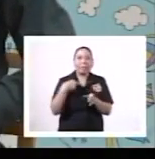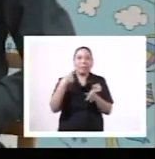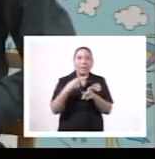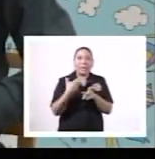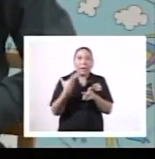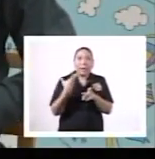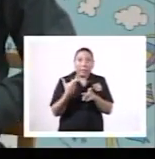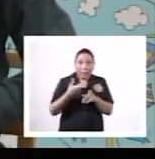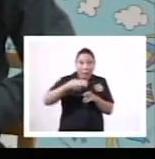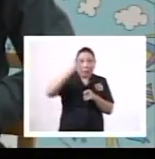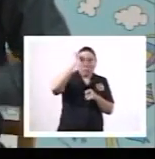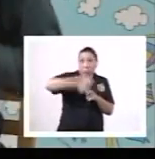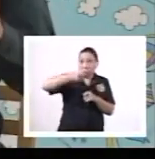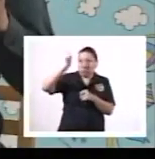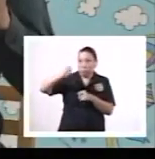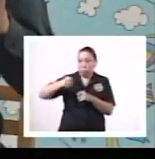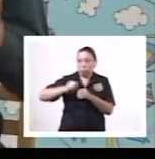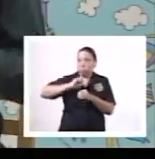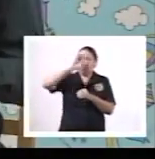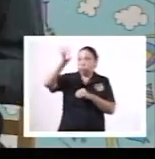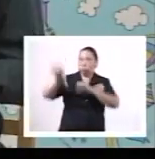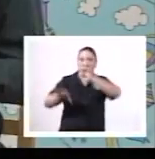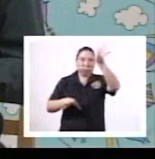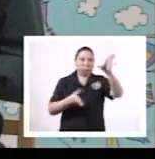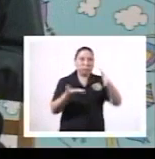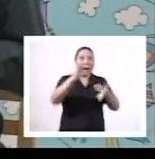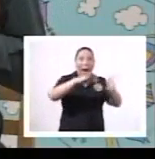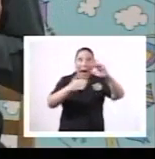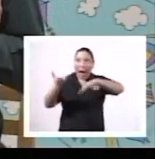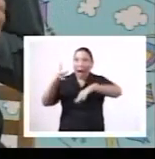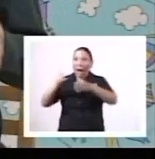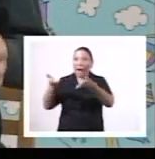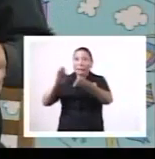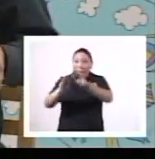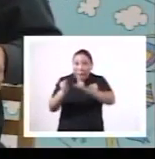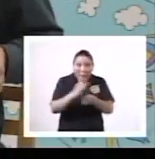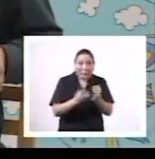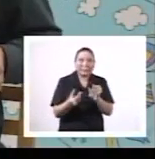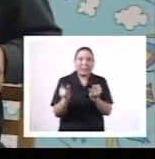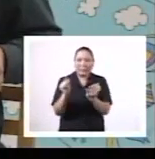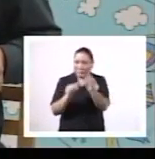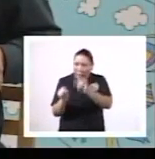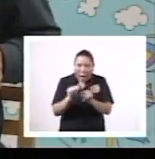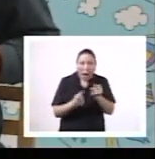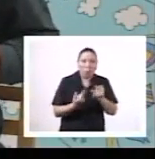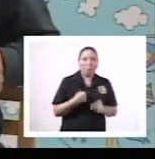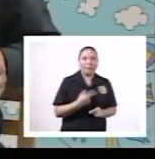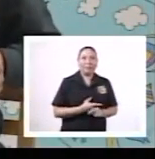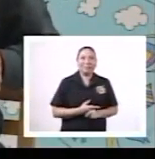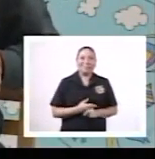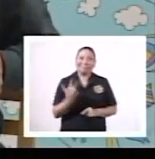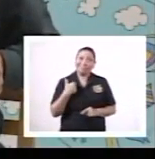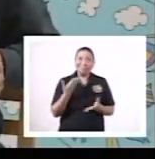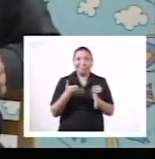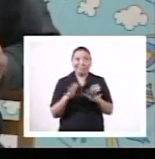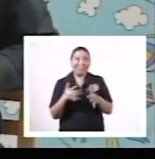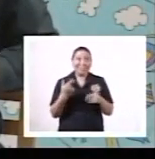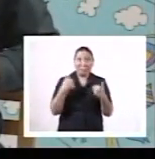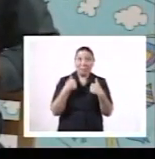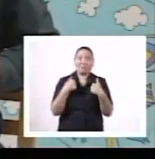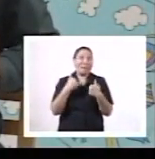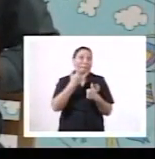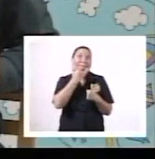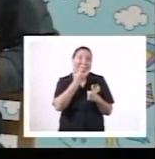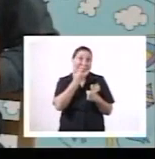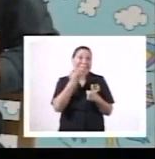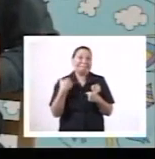de los cordones salen cajas y calajas y cajitas y cajones. ¿Cómo les va? Lo